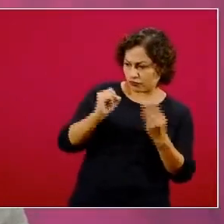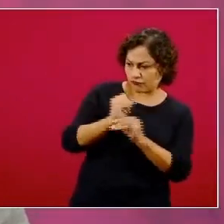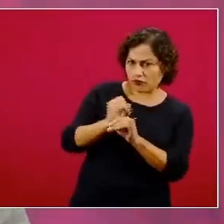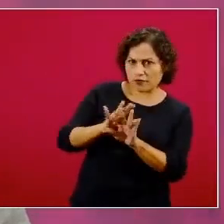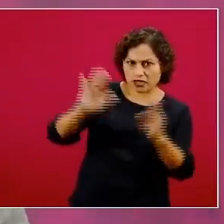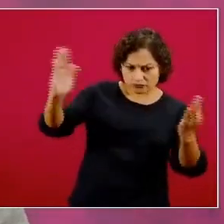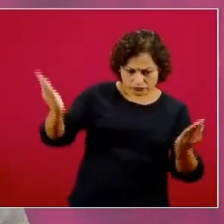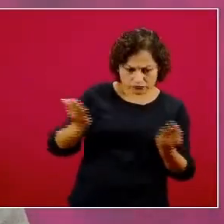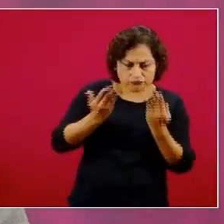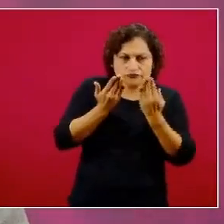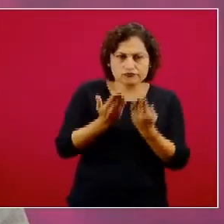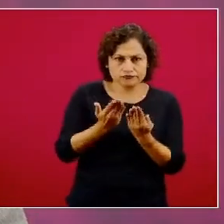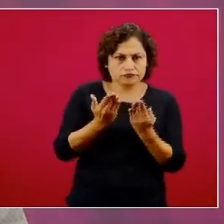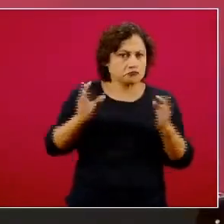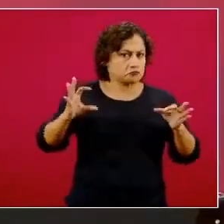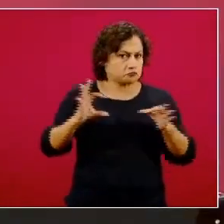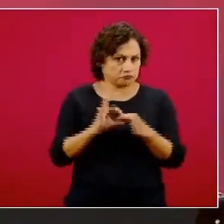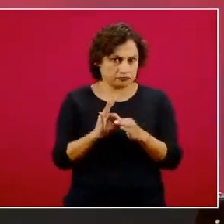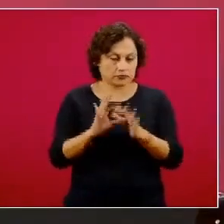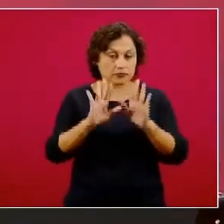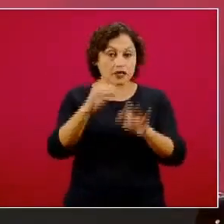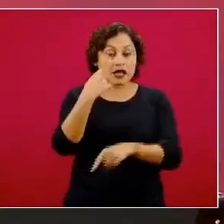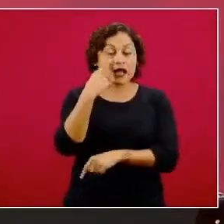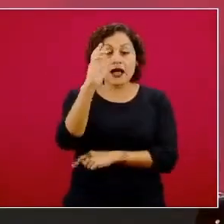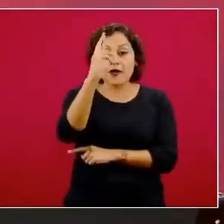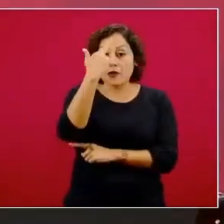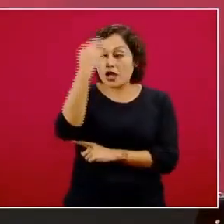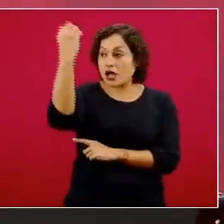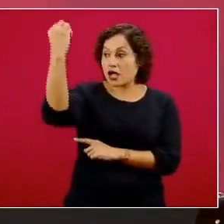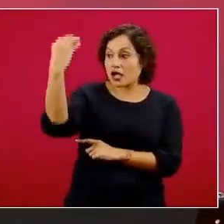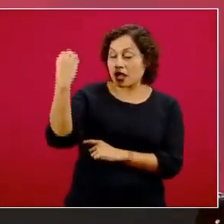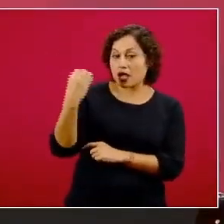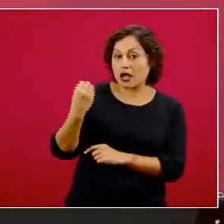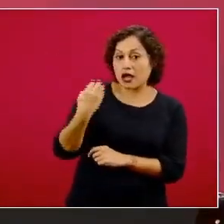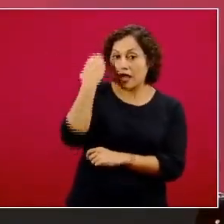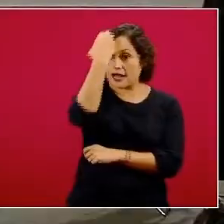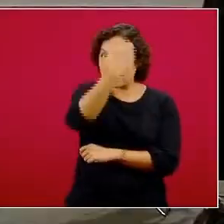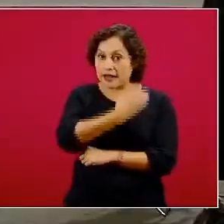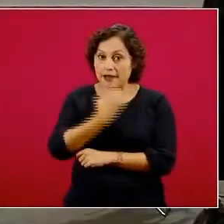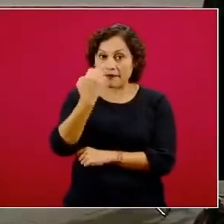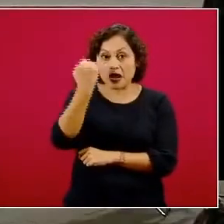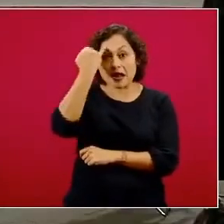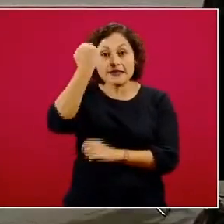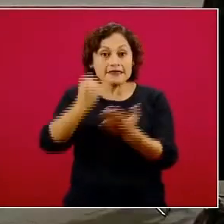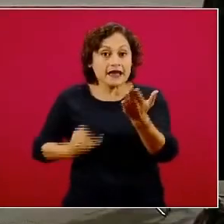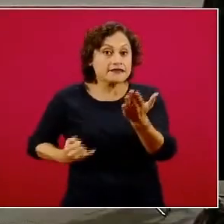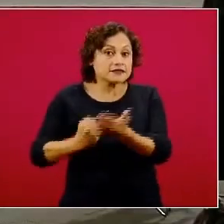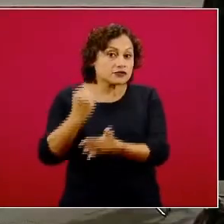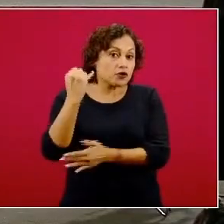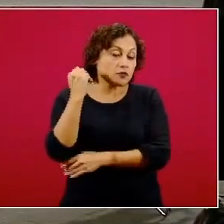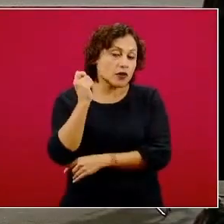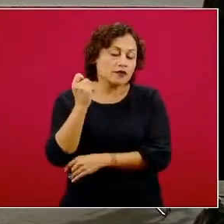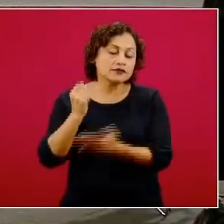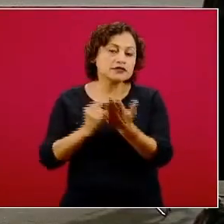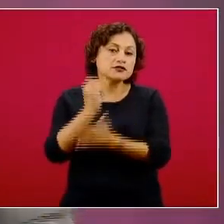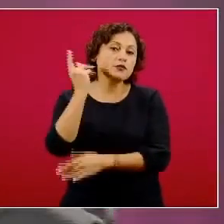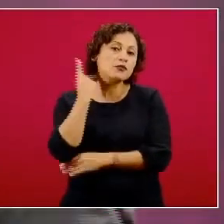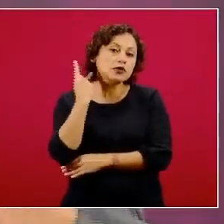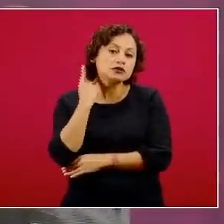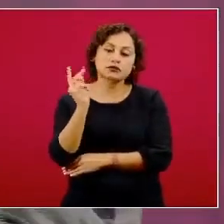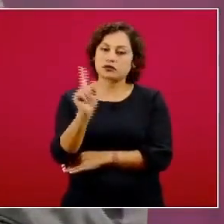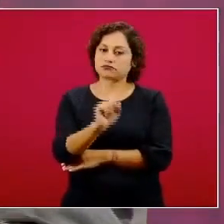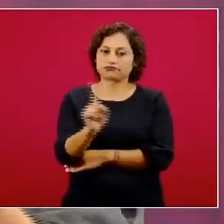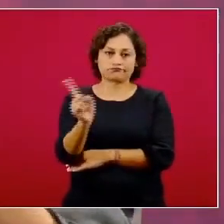evalúa ninguna políticas particulares, sino lo que evalúa es el riesgo de cómo, de cuál es el riesgo de si